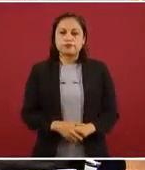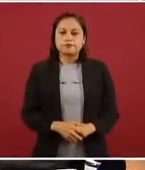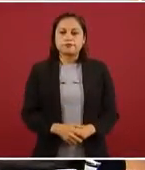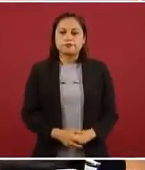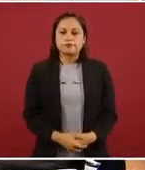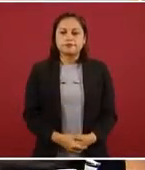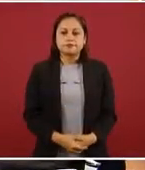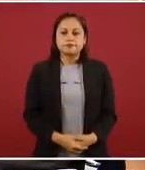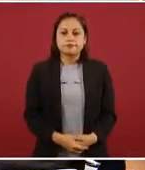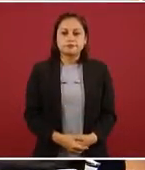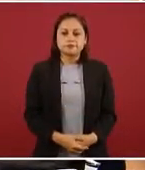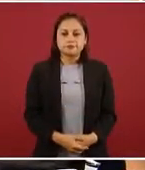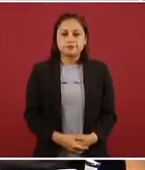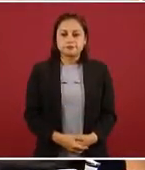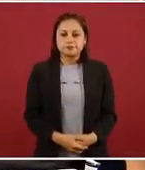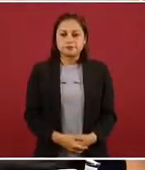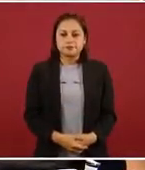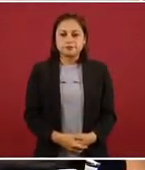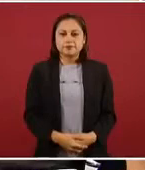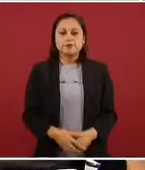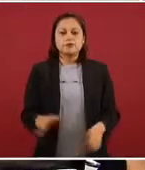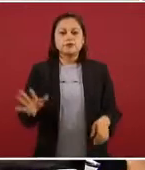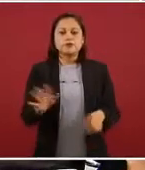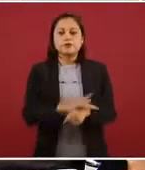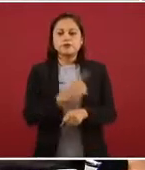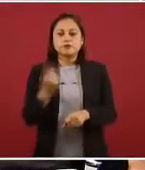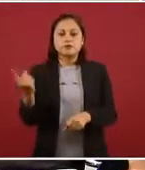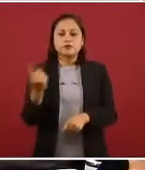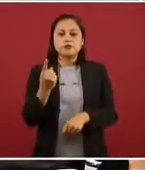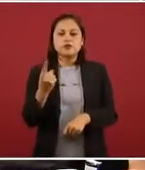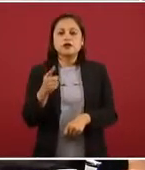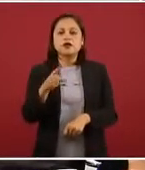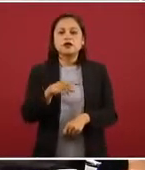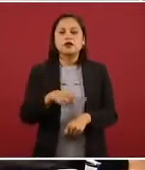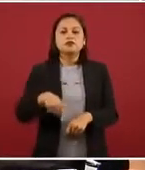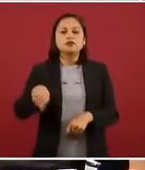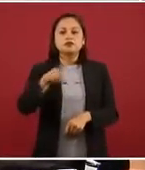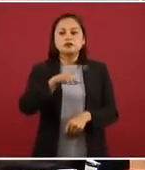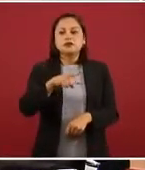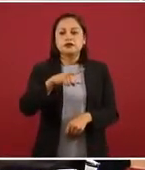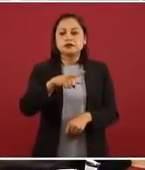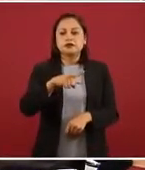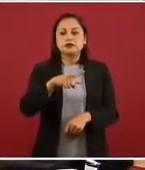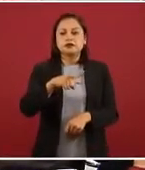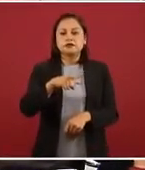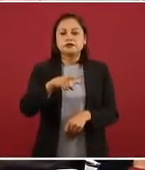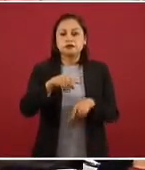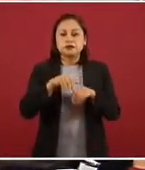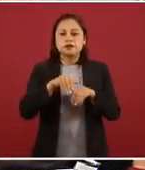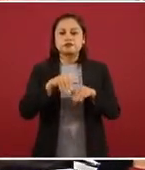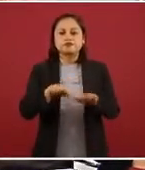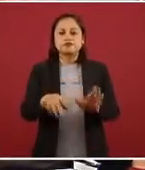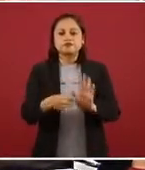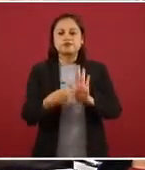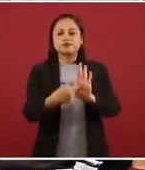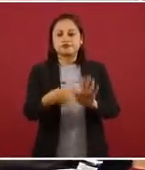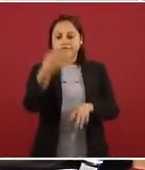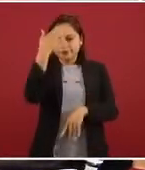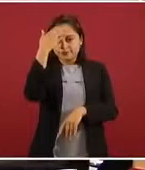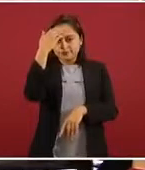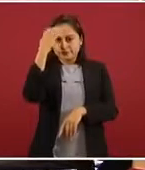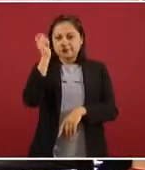Porque nada más se difunde, se conoce lo frívolo,